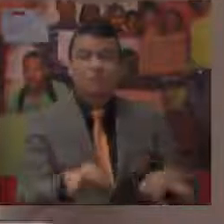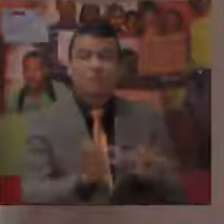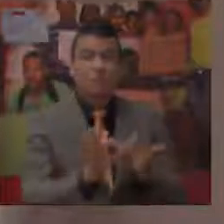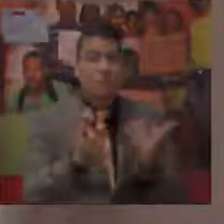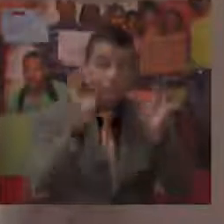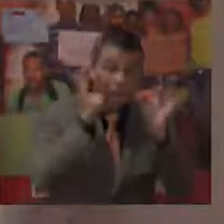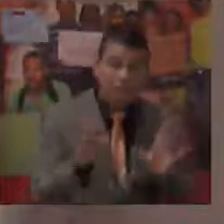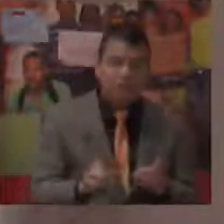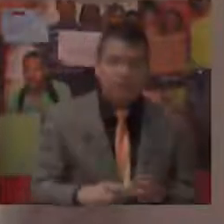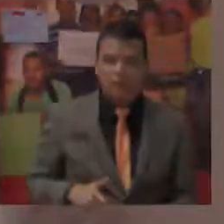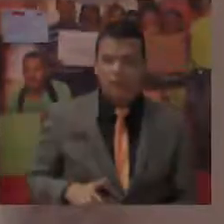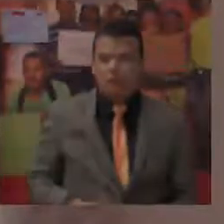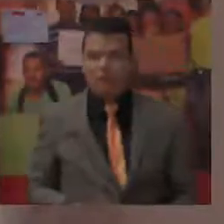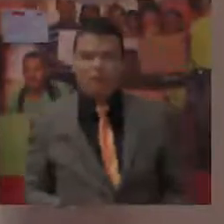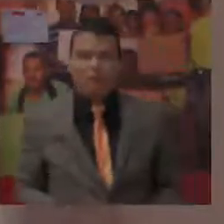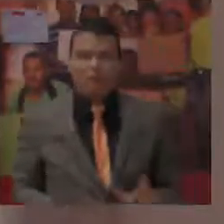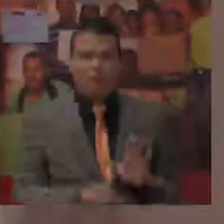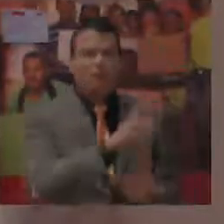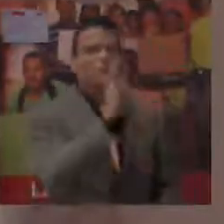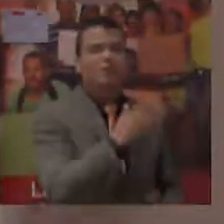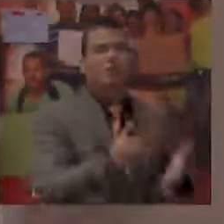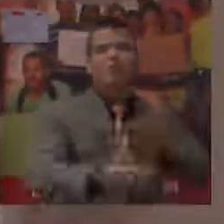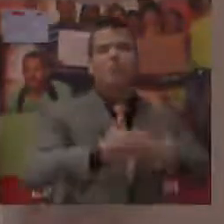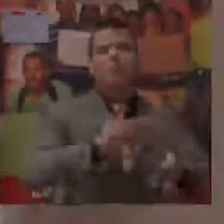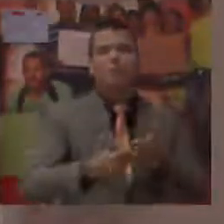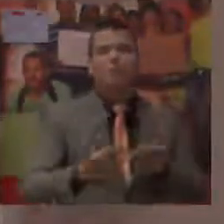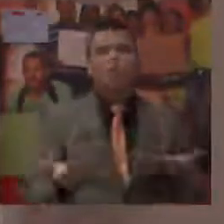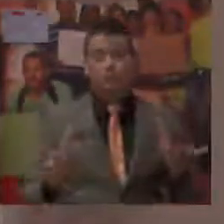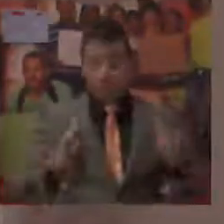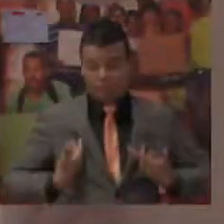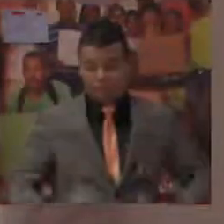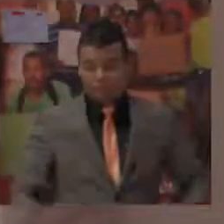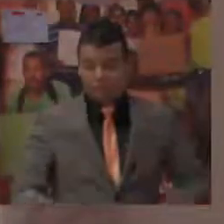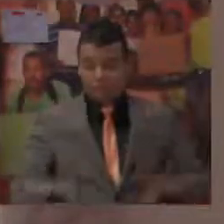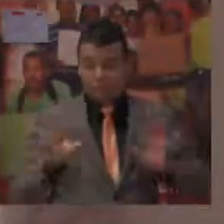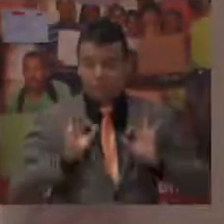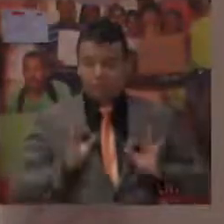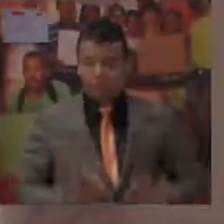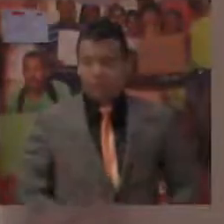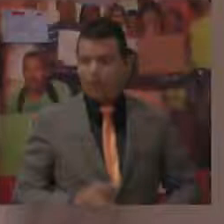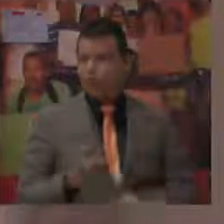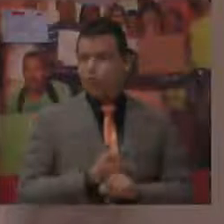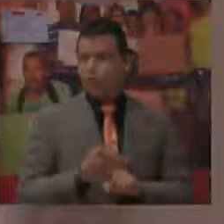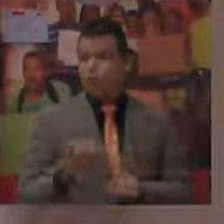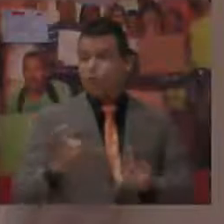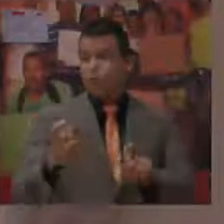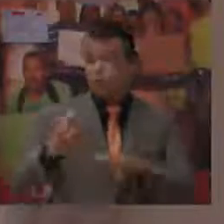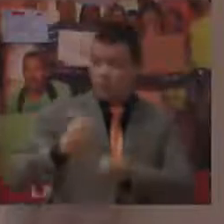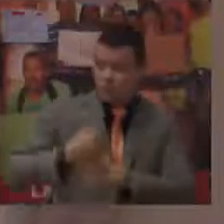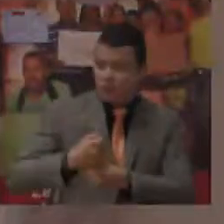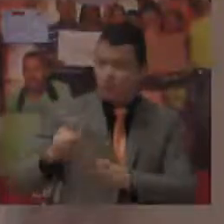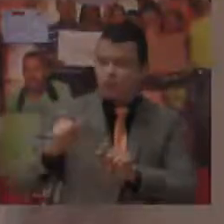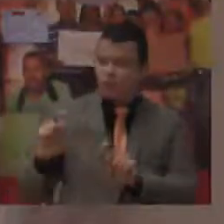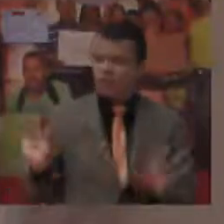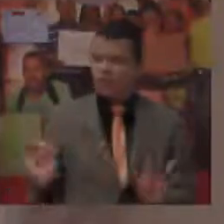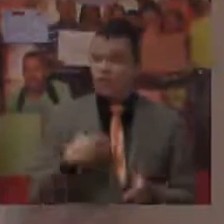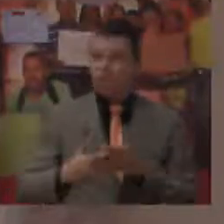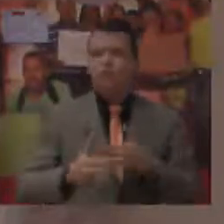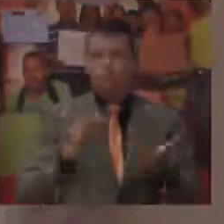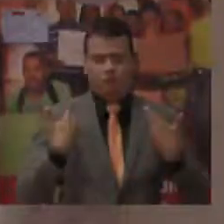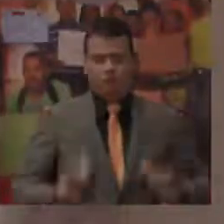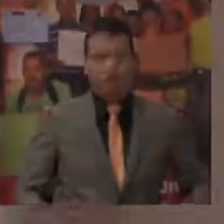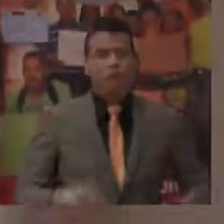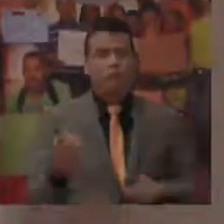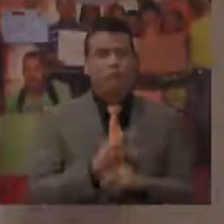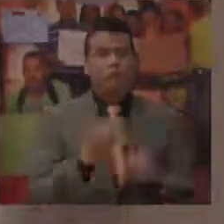porte ilegal de armas, utilización de prendas e insignias de las fuerzas militares y utilización